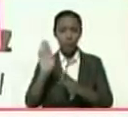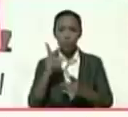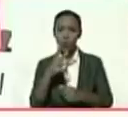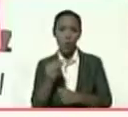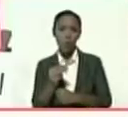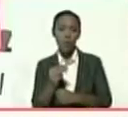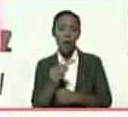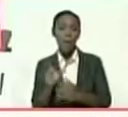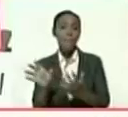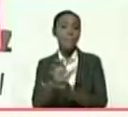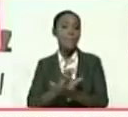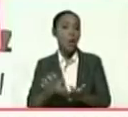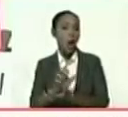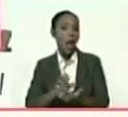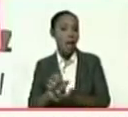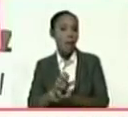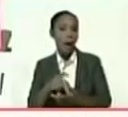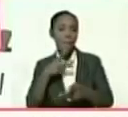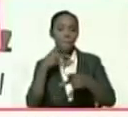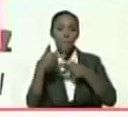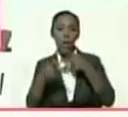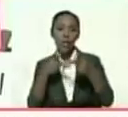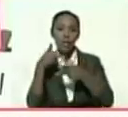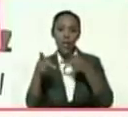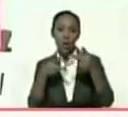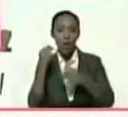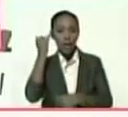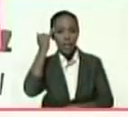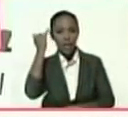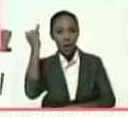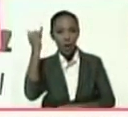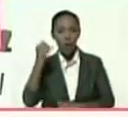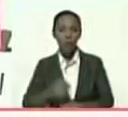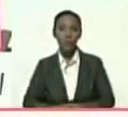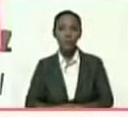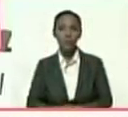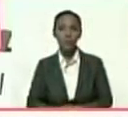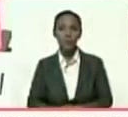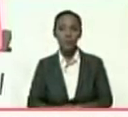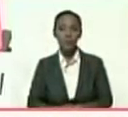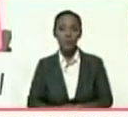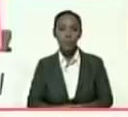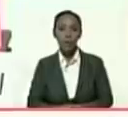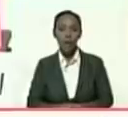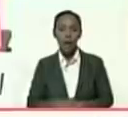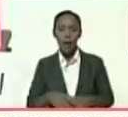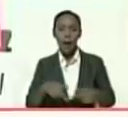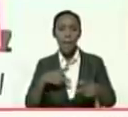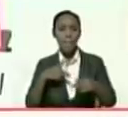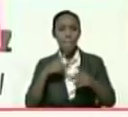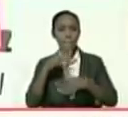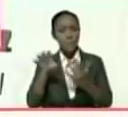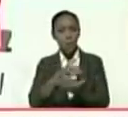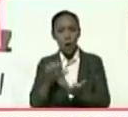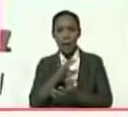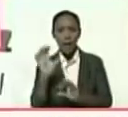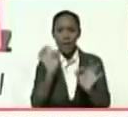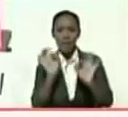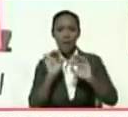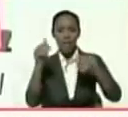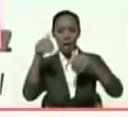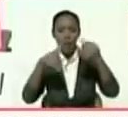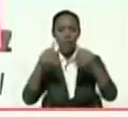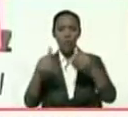macroeconómicos, el problema es político, es ideológico. El problema no es ni siquiera electoral, porque a Evo